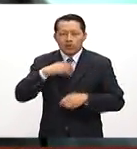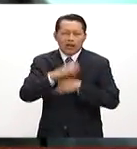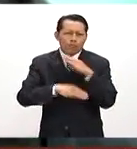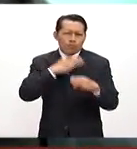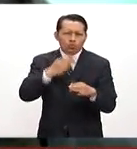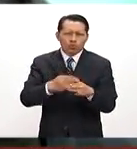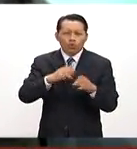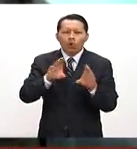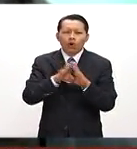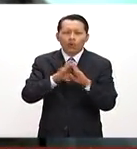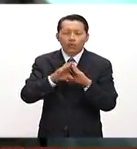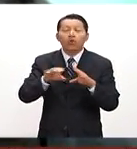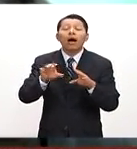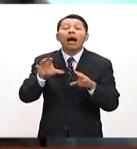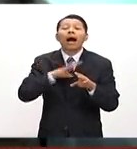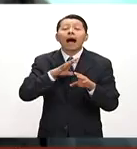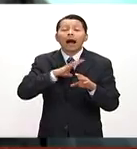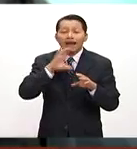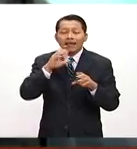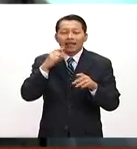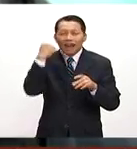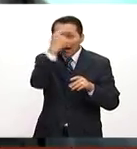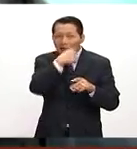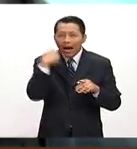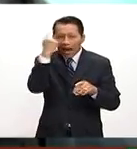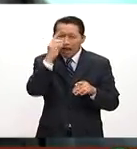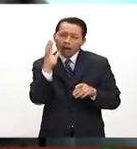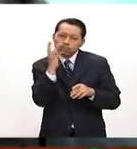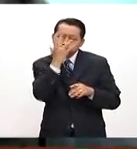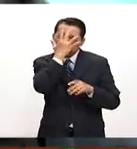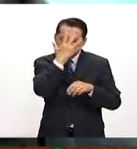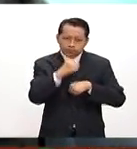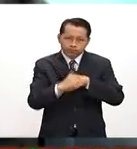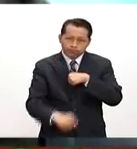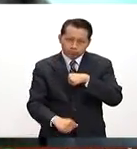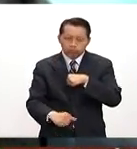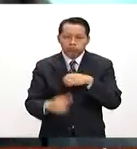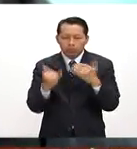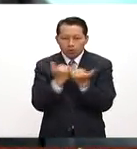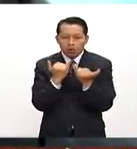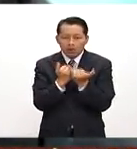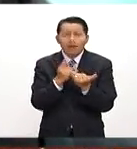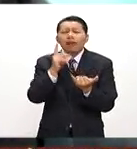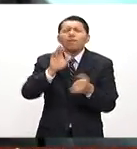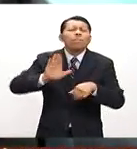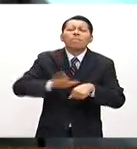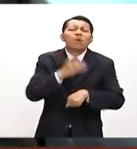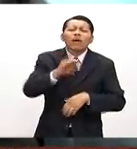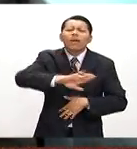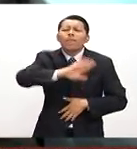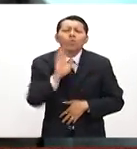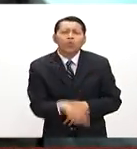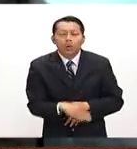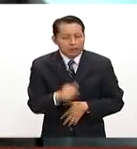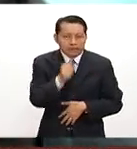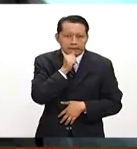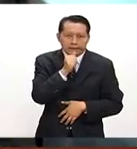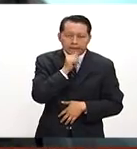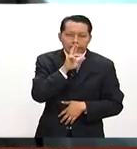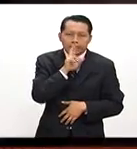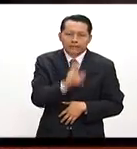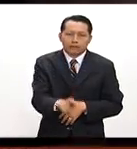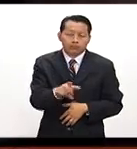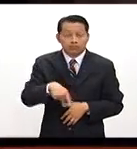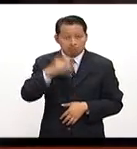en recibir un trasplante completo de cara. Hasta el momento no se han revelado las causas de la muerte, pero se sabe